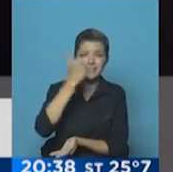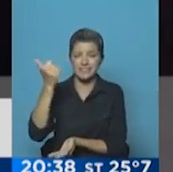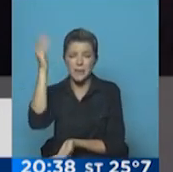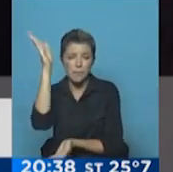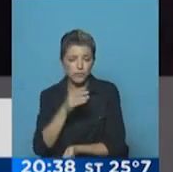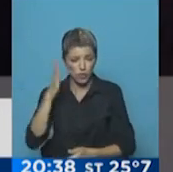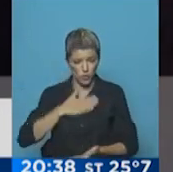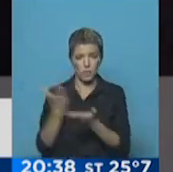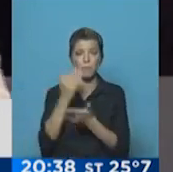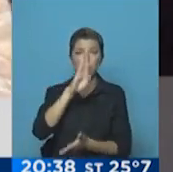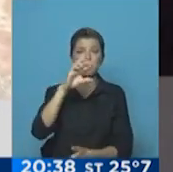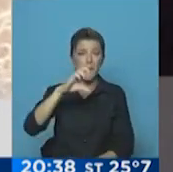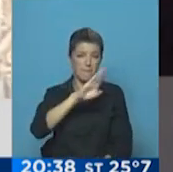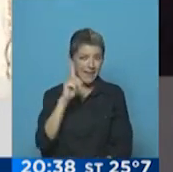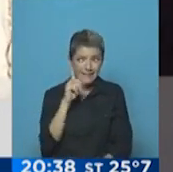166% del PBI.